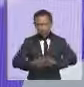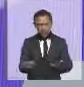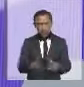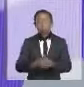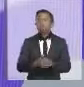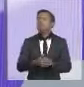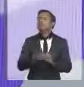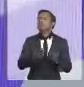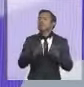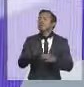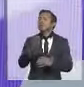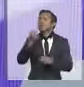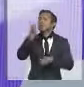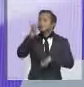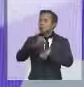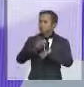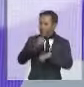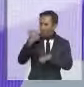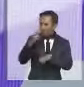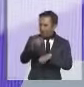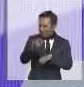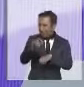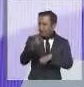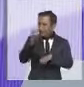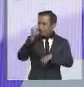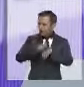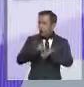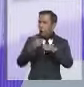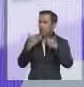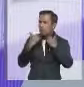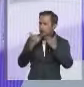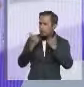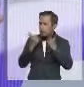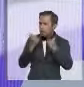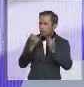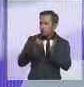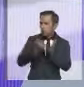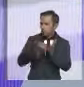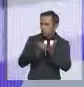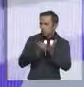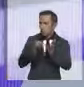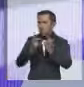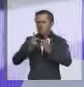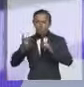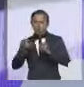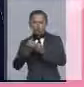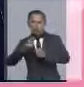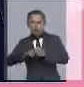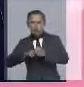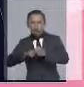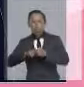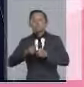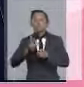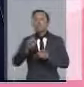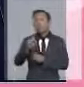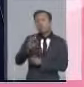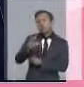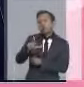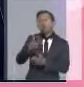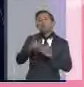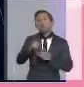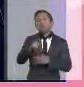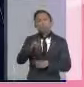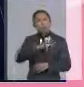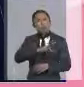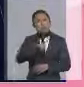2 ocasiones y de Desarrollo Social, y estamos hablando de esta corrupción sistémica. ¿Se puede ser un político limpio y sin ponerlo en